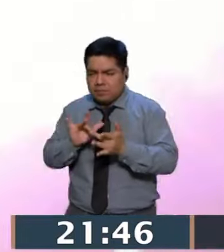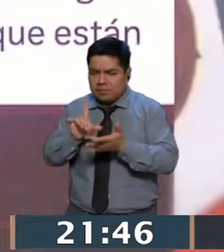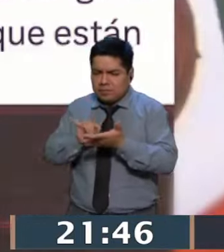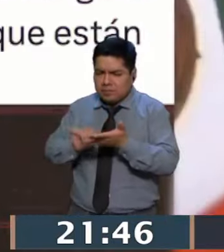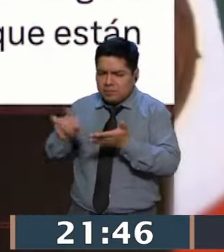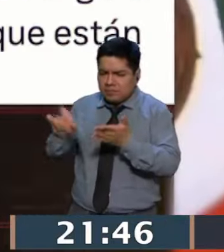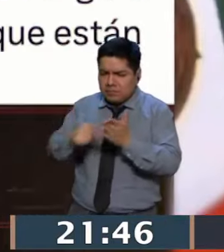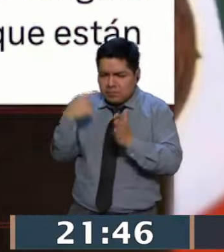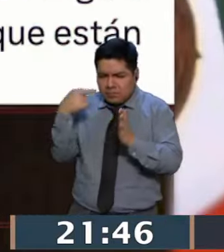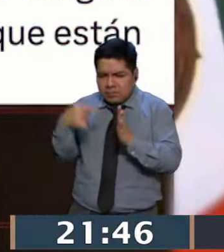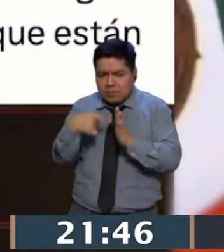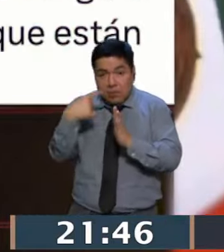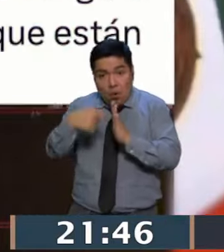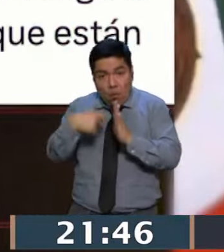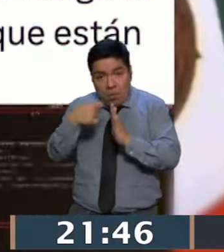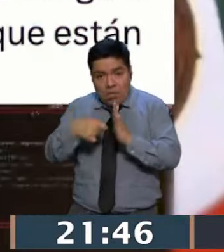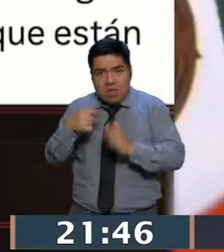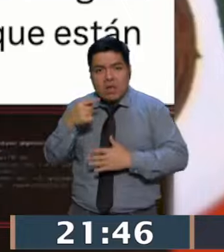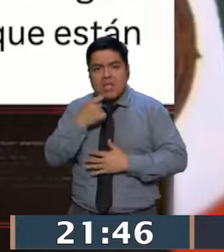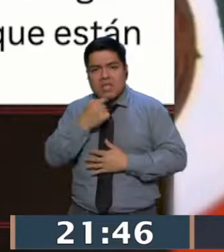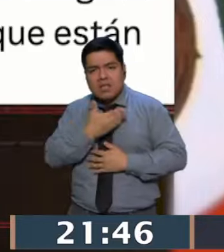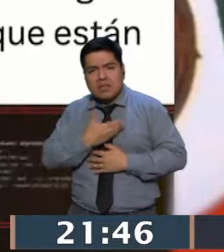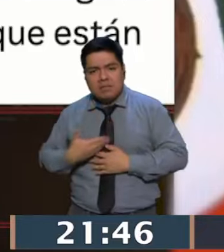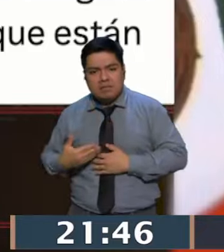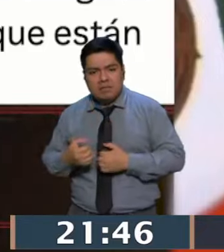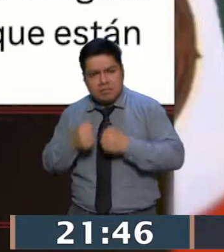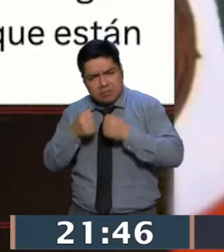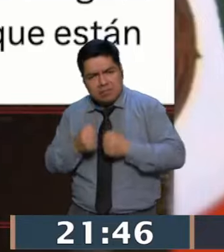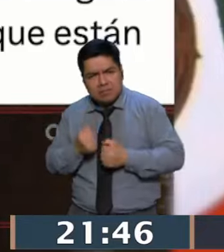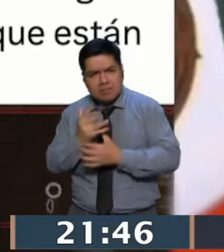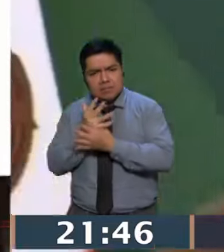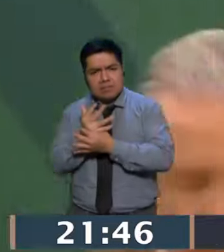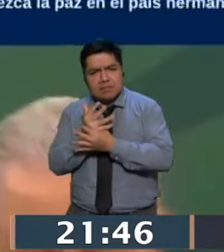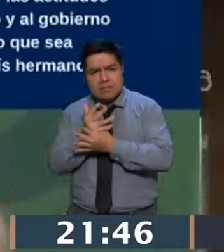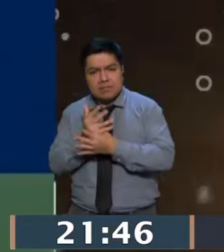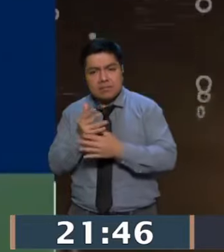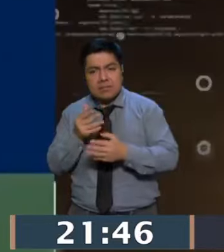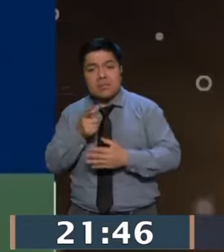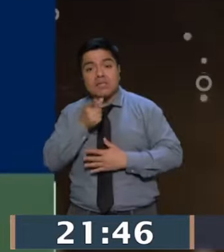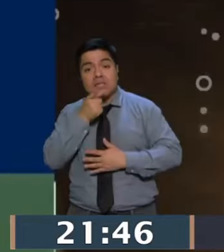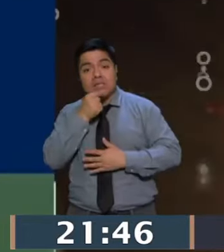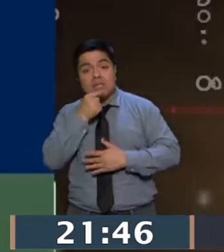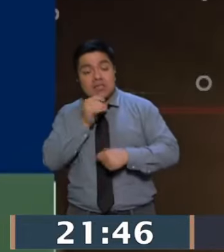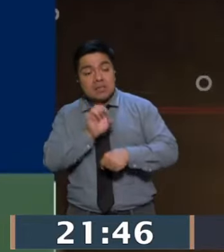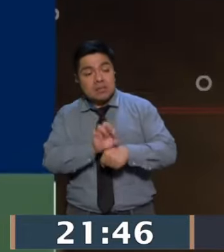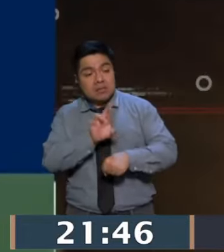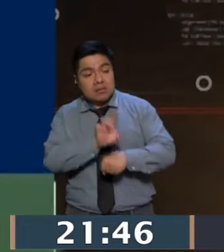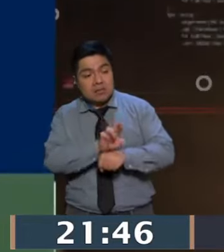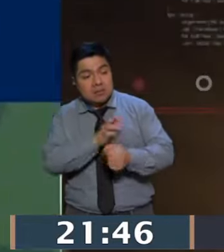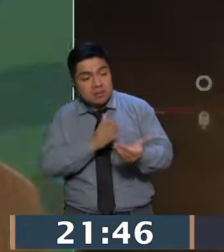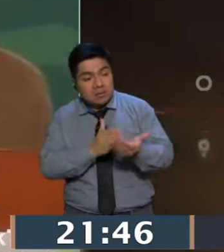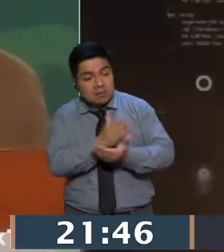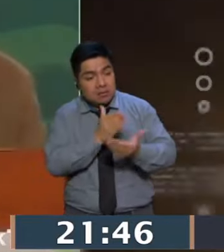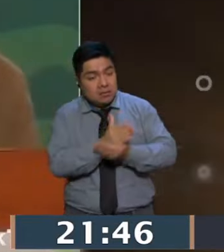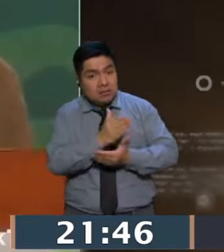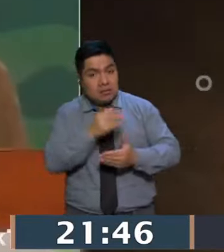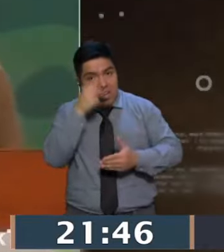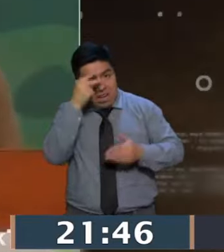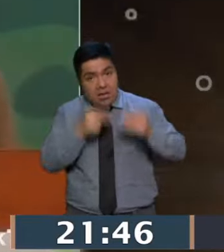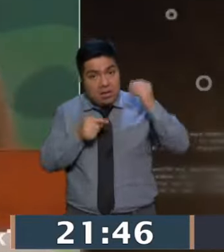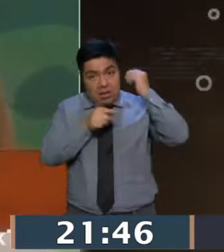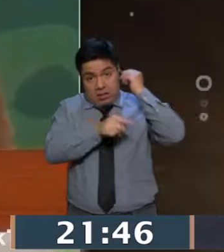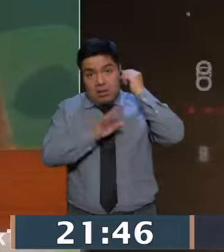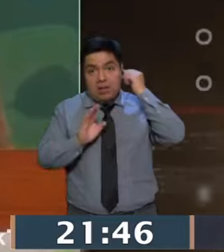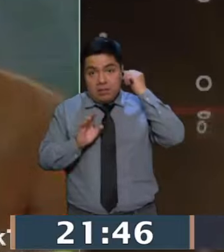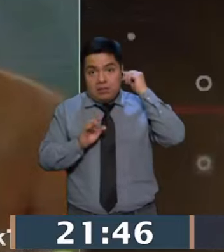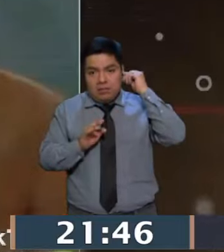redes sociales publicaron un video del presidente López Obrador asegurando que se refería al ingreso de la policía ecuatoriana a